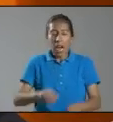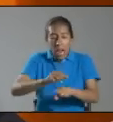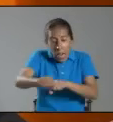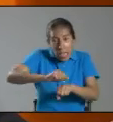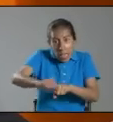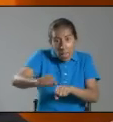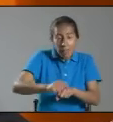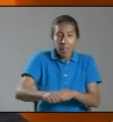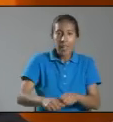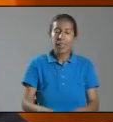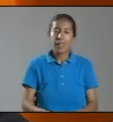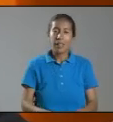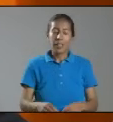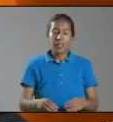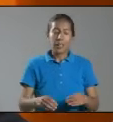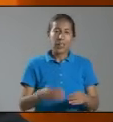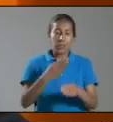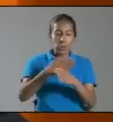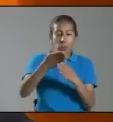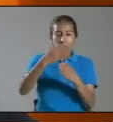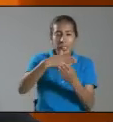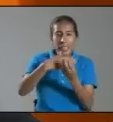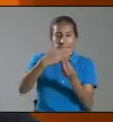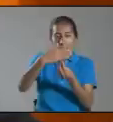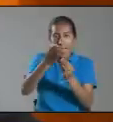lava, cocina, plancha,